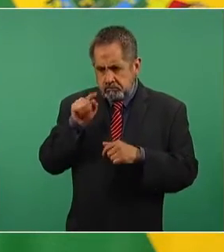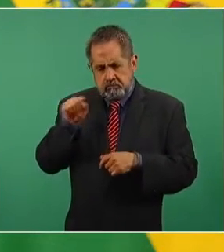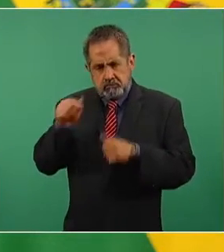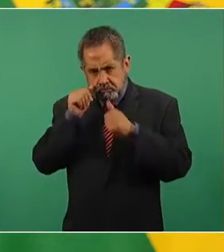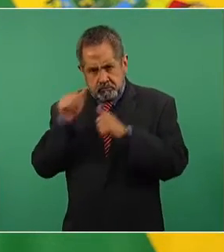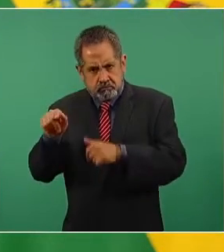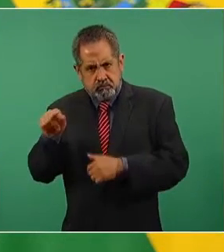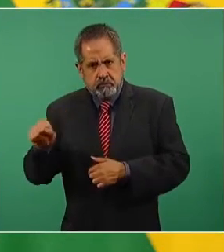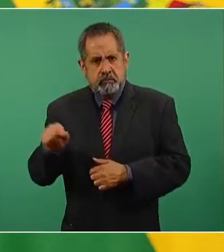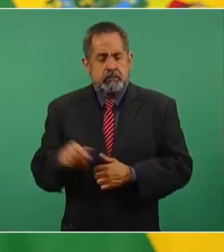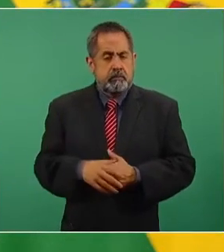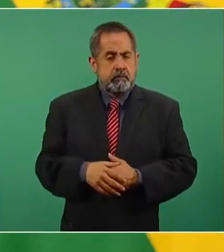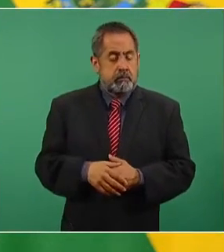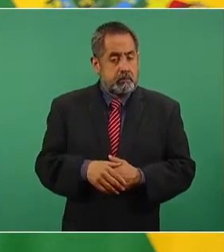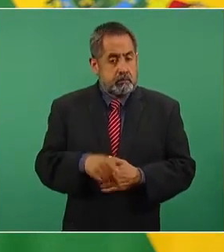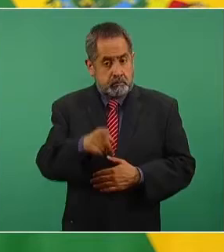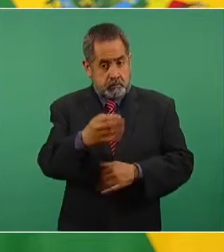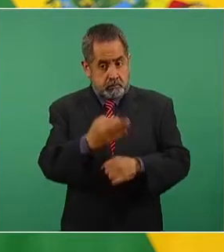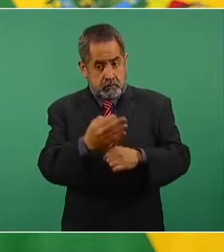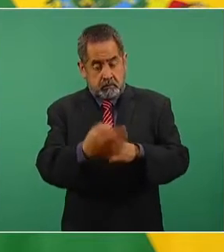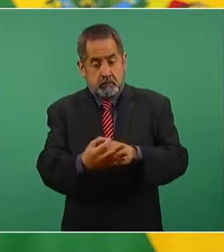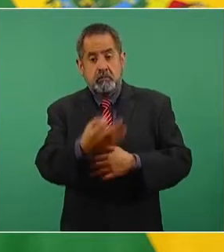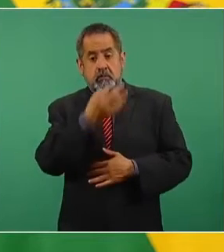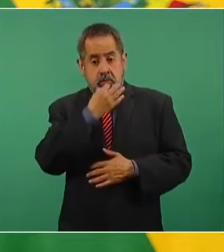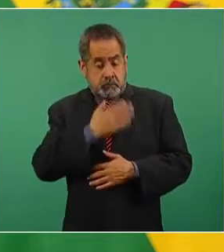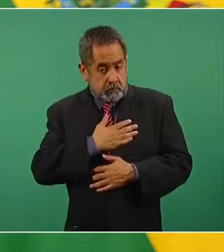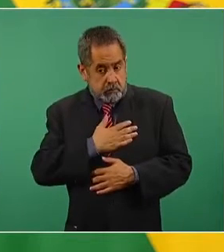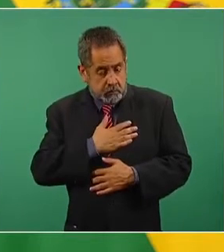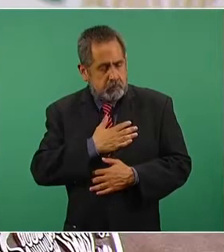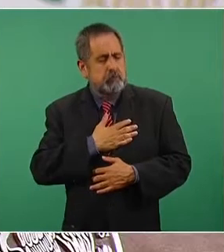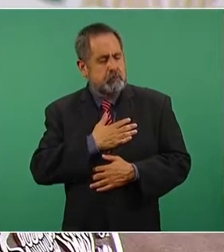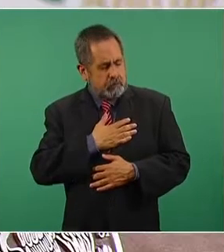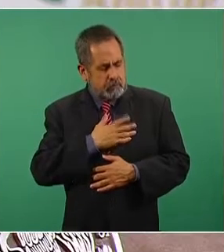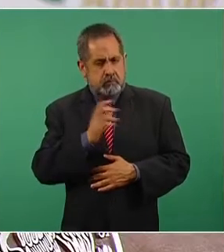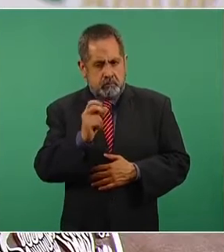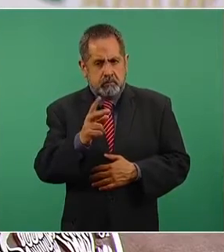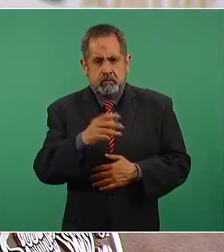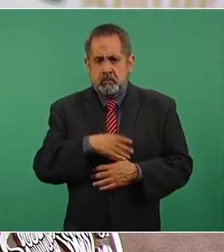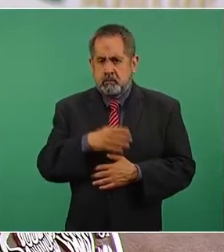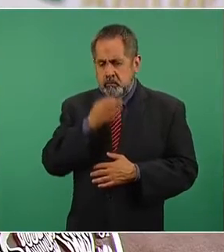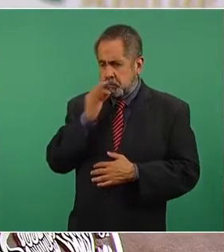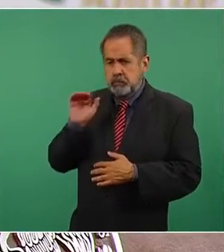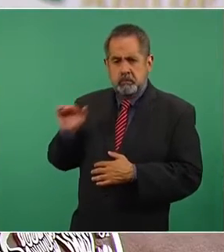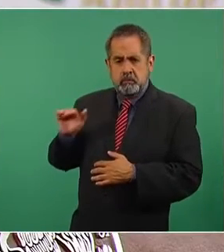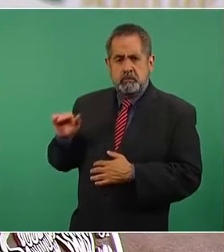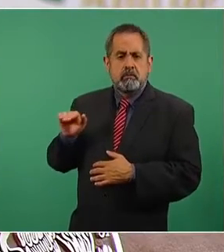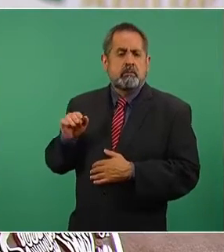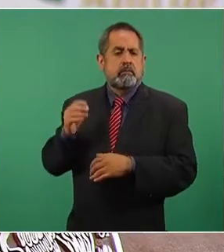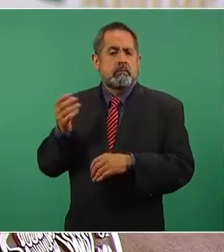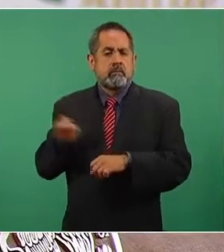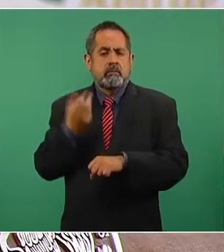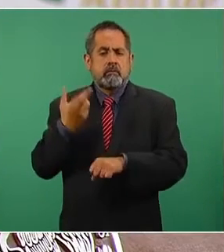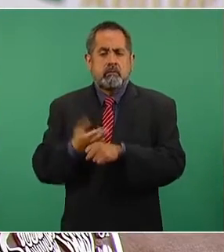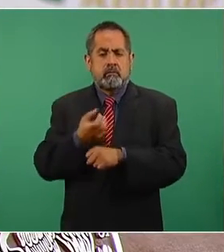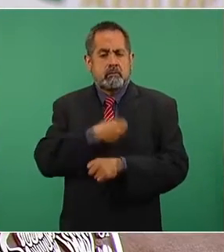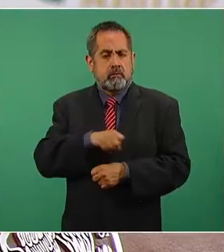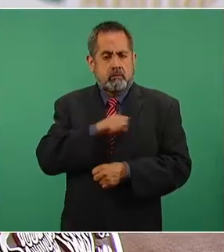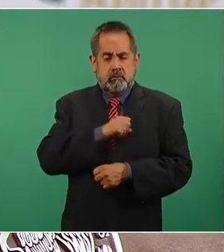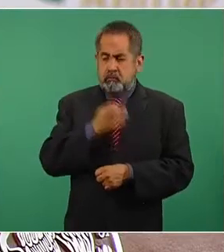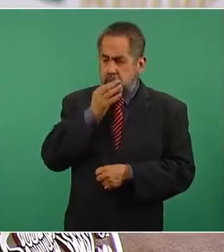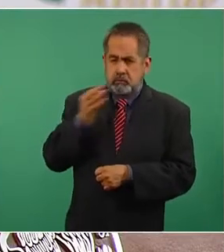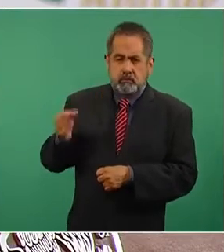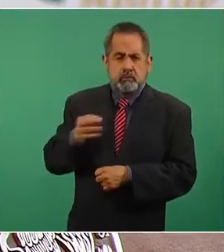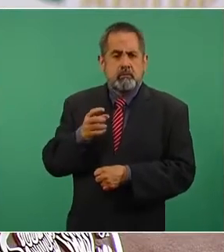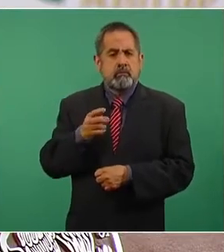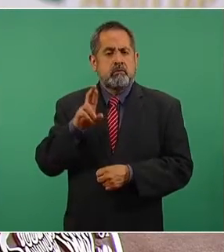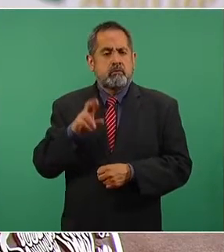ahora que estás planteándolo. Le vamos a pedir al secretario de Salud, al